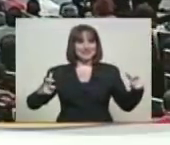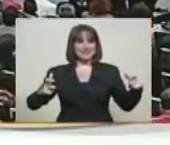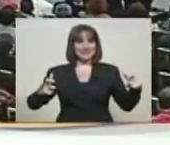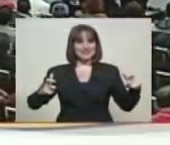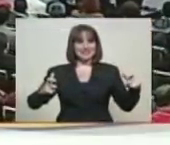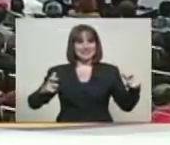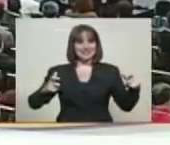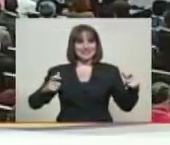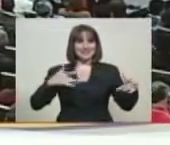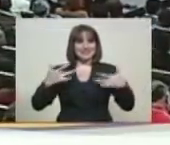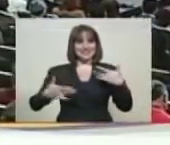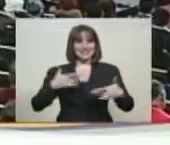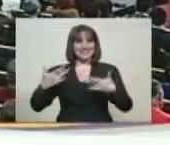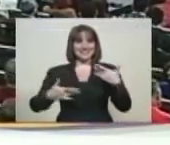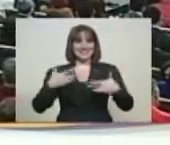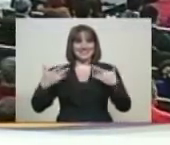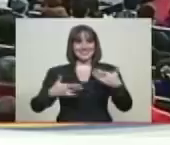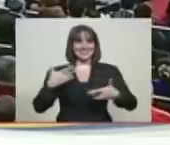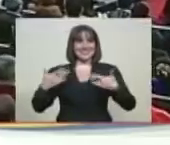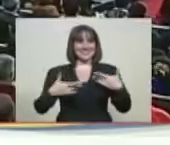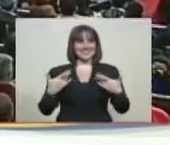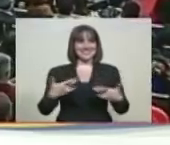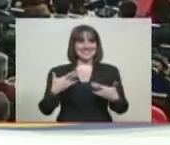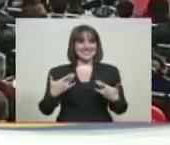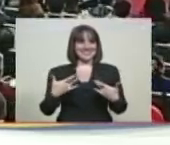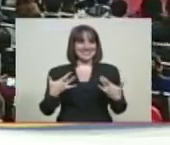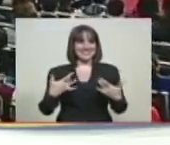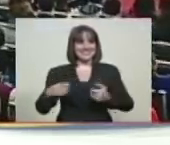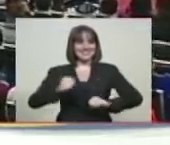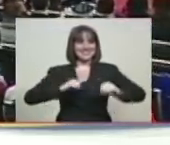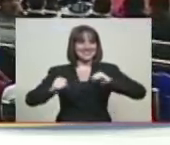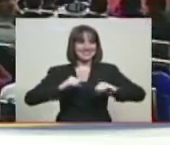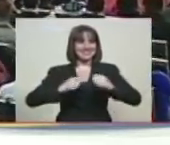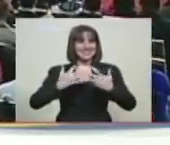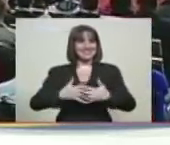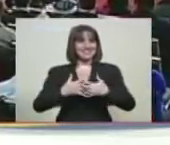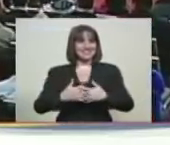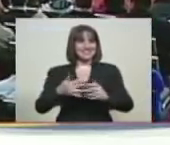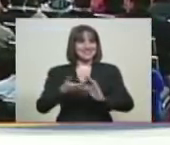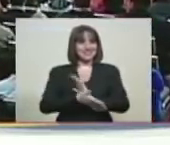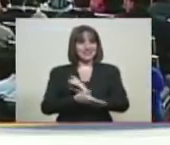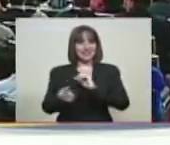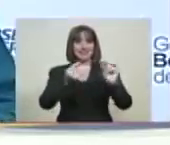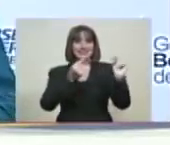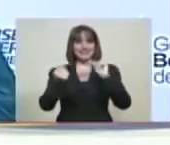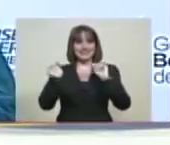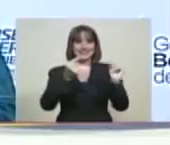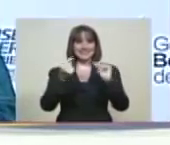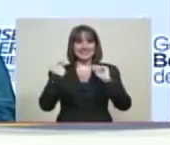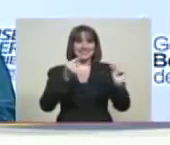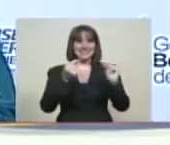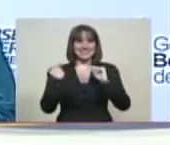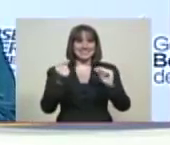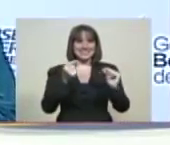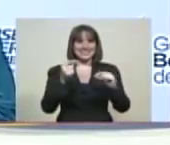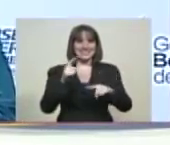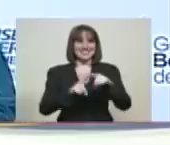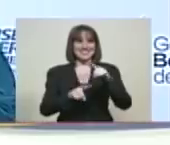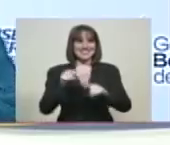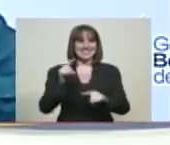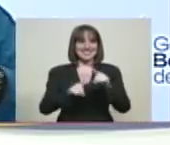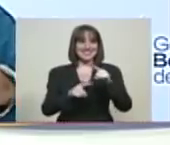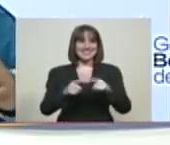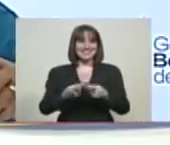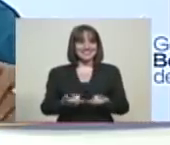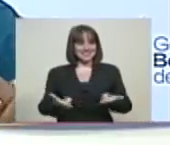para activar mecanismos de diálogo y acción que